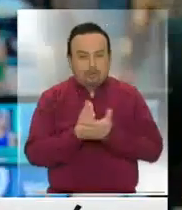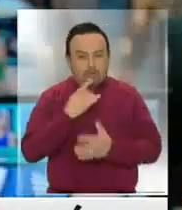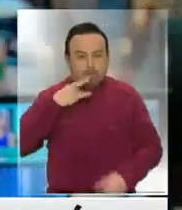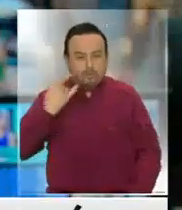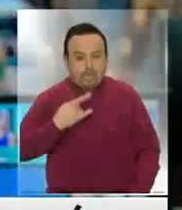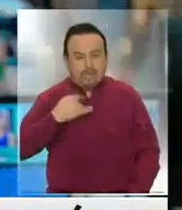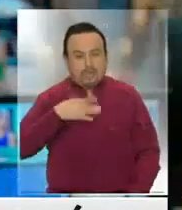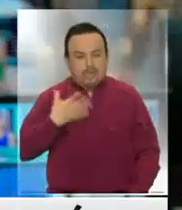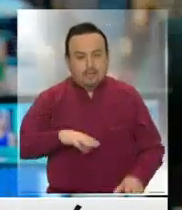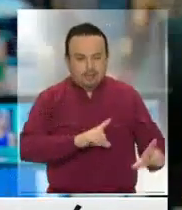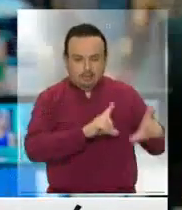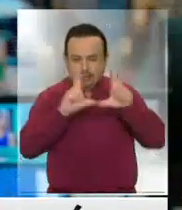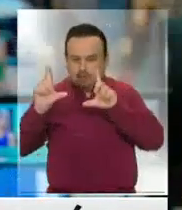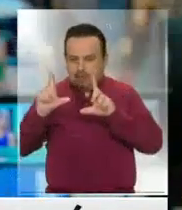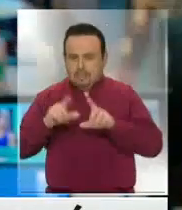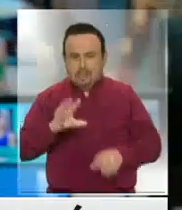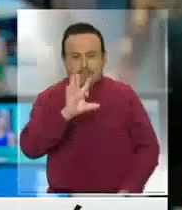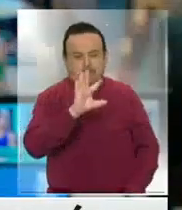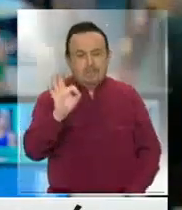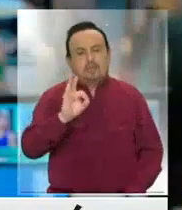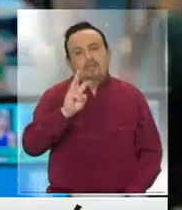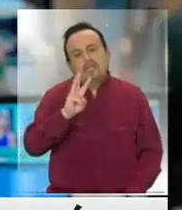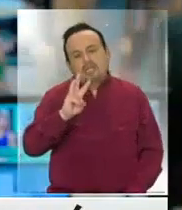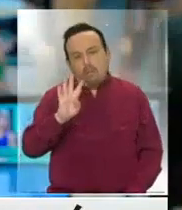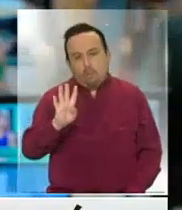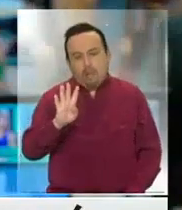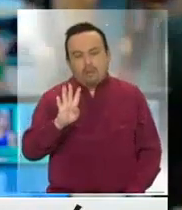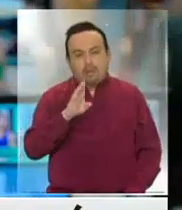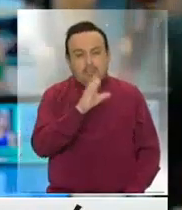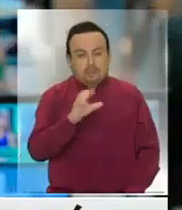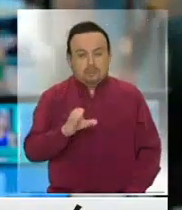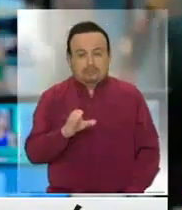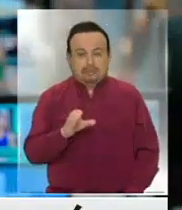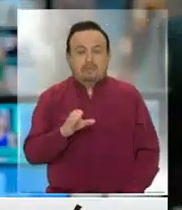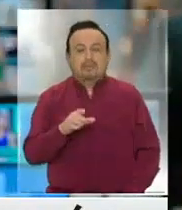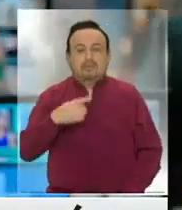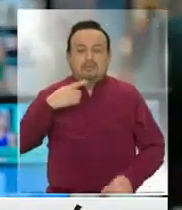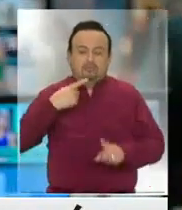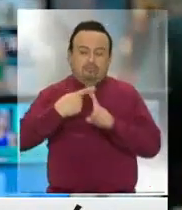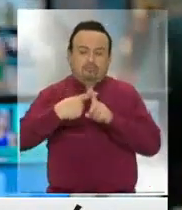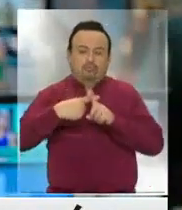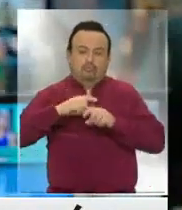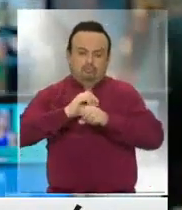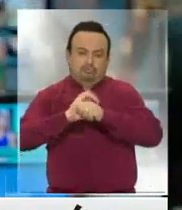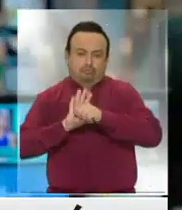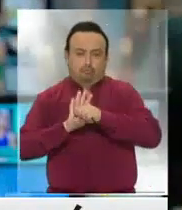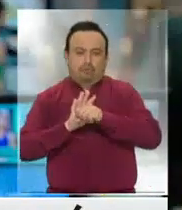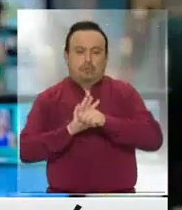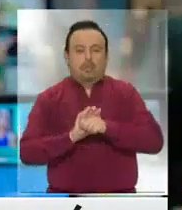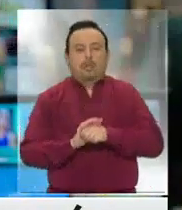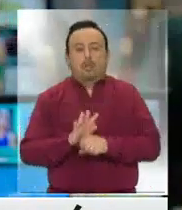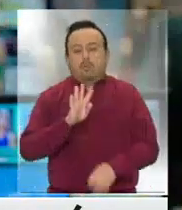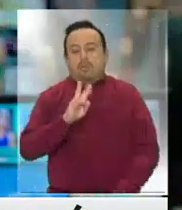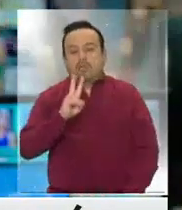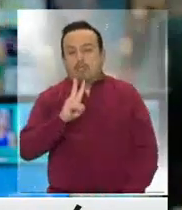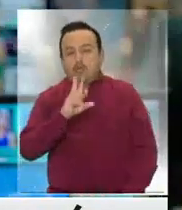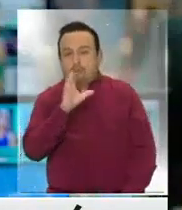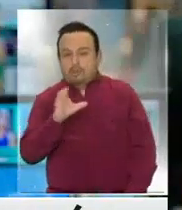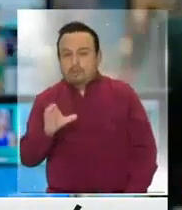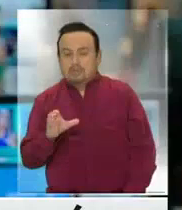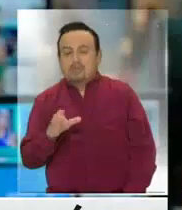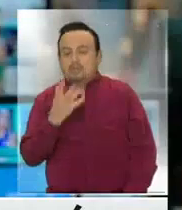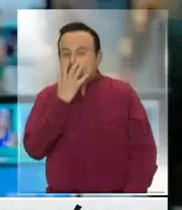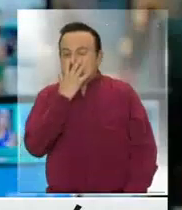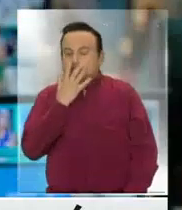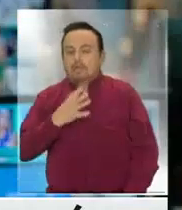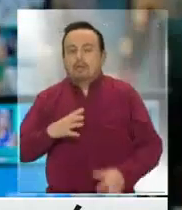Lo revisábamos recién en la gráfica. 534 personas están contagiadas, 42 ocupan un respirador mecánico y 4 personas